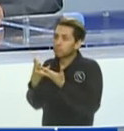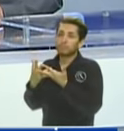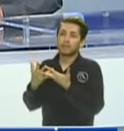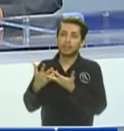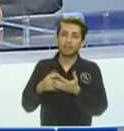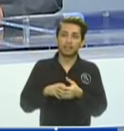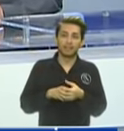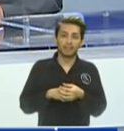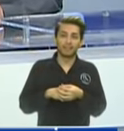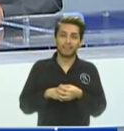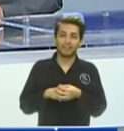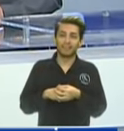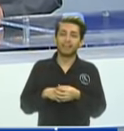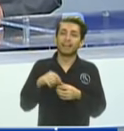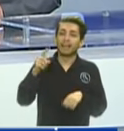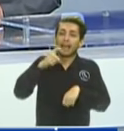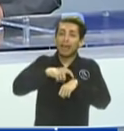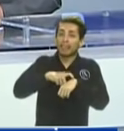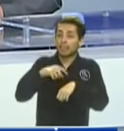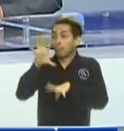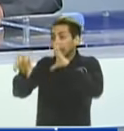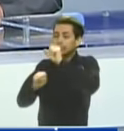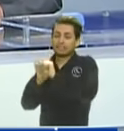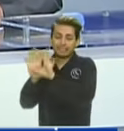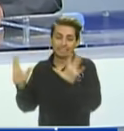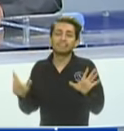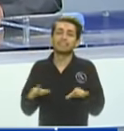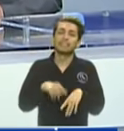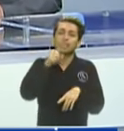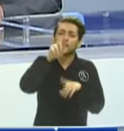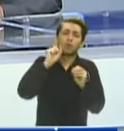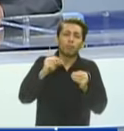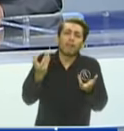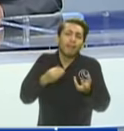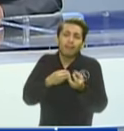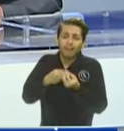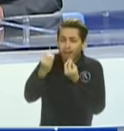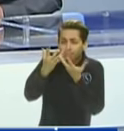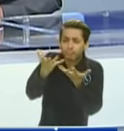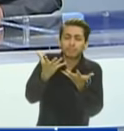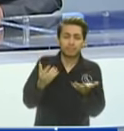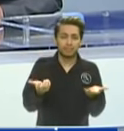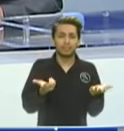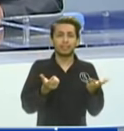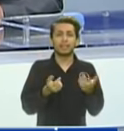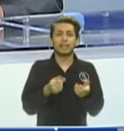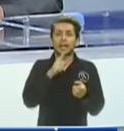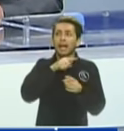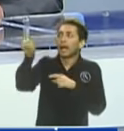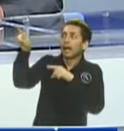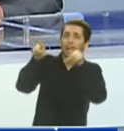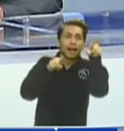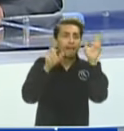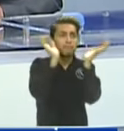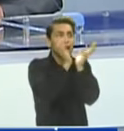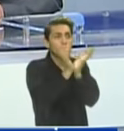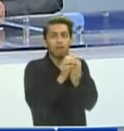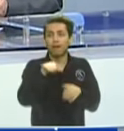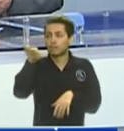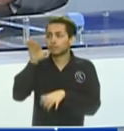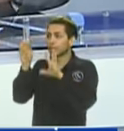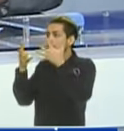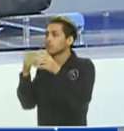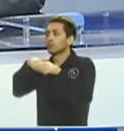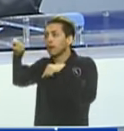tiempo. En esa conclusión nada más incluirá lo que usted decía de no ir a ciertos lugares de Villanueva, zona 18, y también algunos sectores